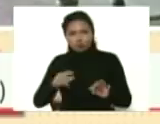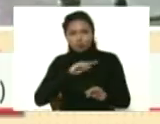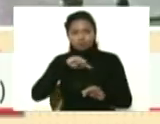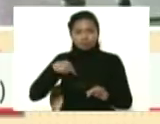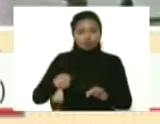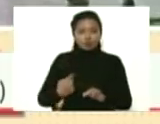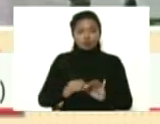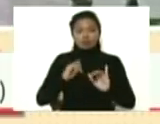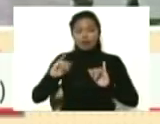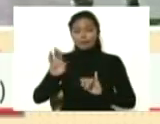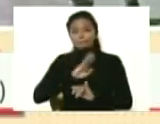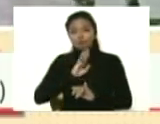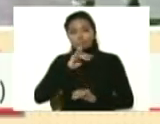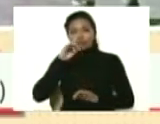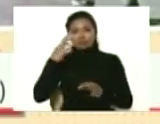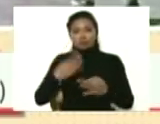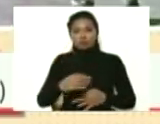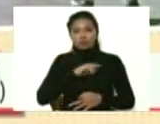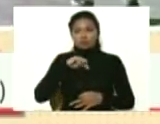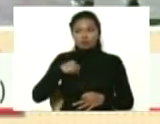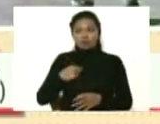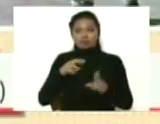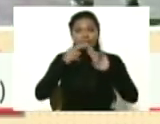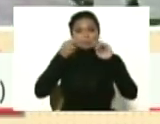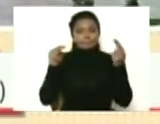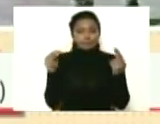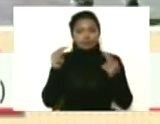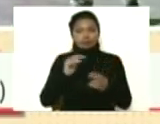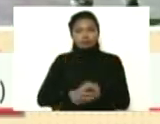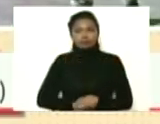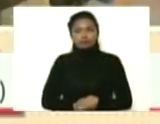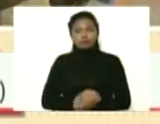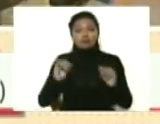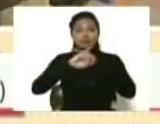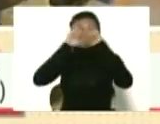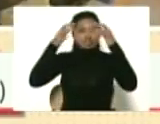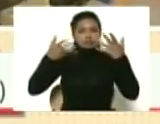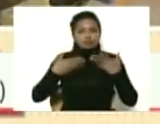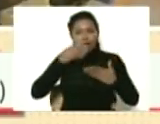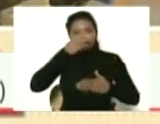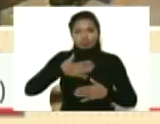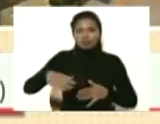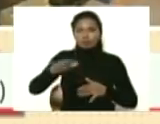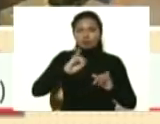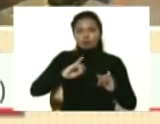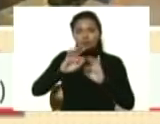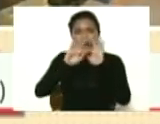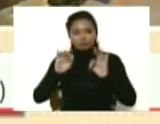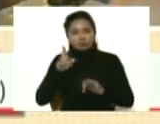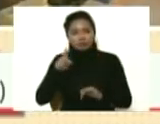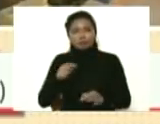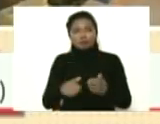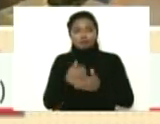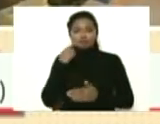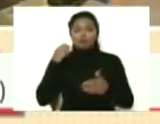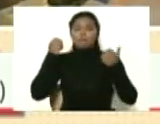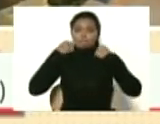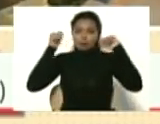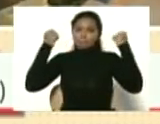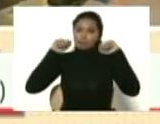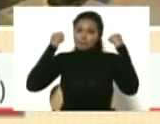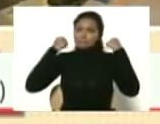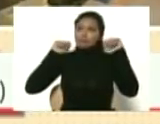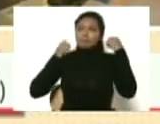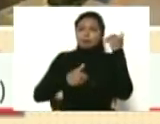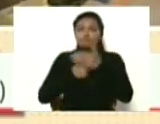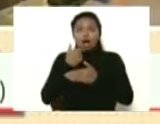nuestra seguridad, de nuestra paz, de la felicidad del pueblo y además para entrenarse cada